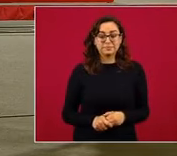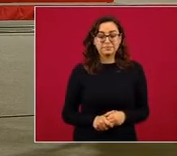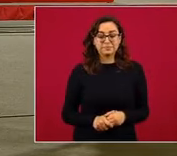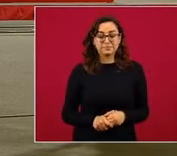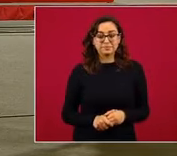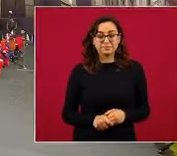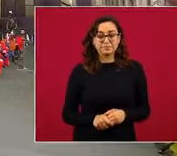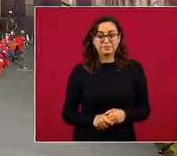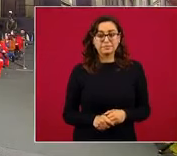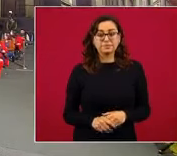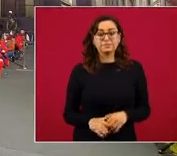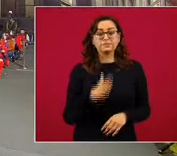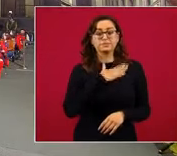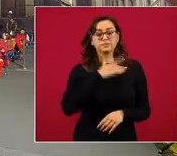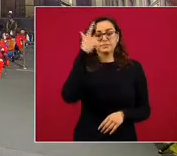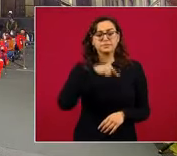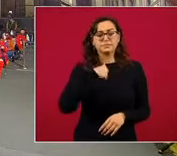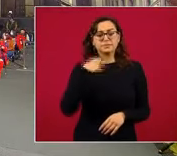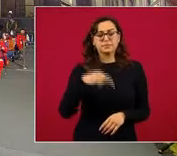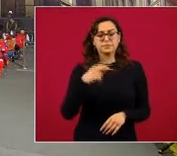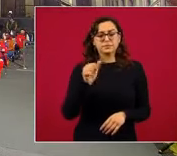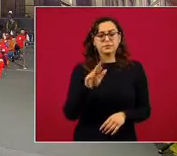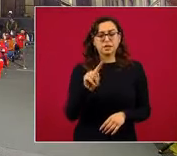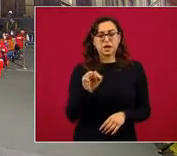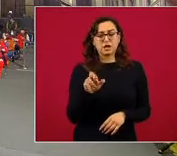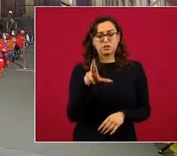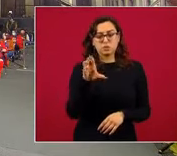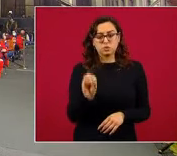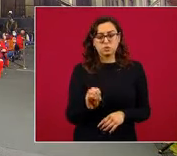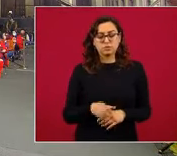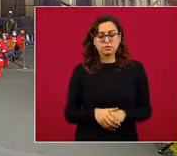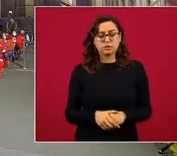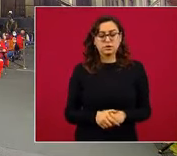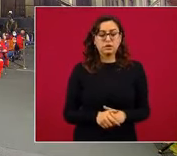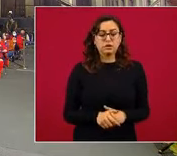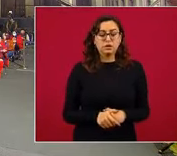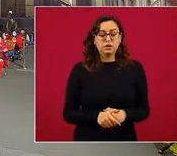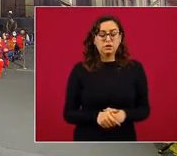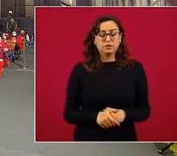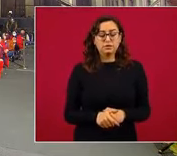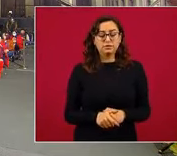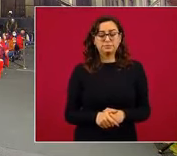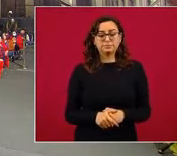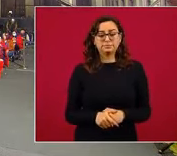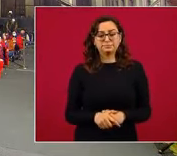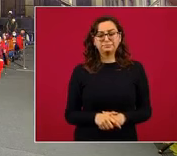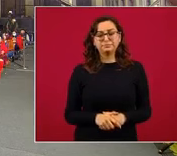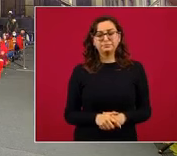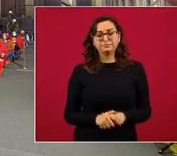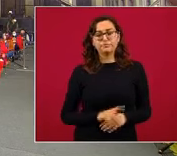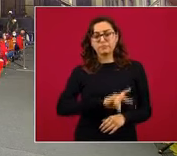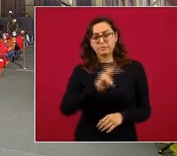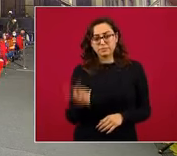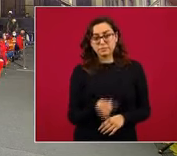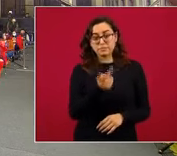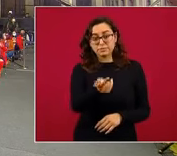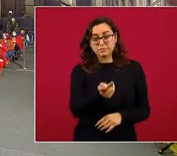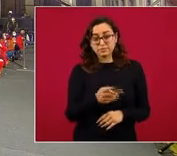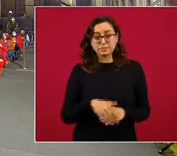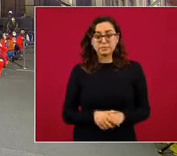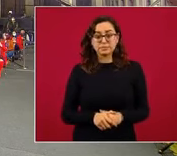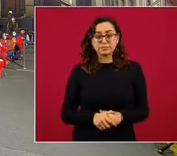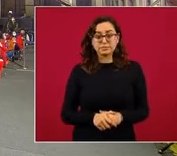Sí, buenas noches, Arturo Pavón de Chapucero Network en redes digitales. Para preguntarle, antes que nada, a alguien